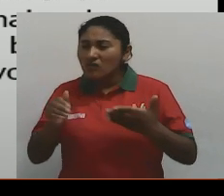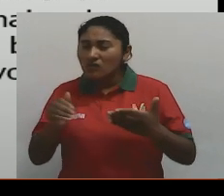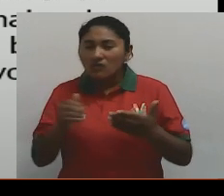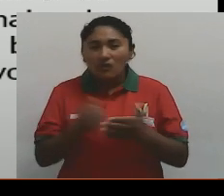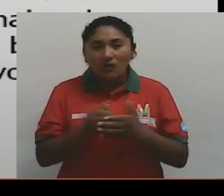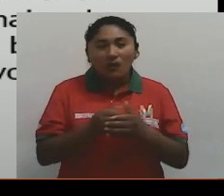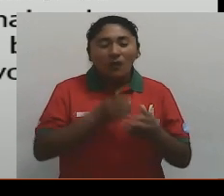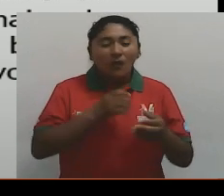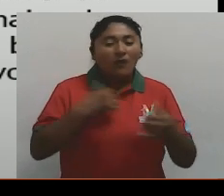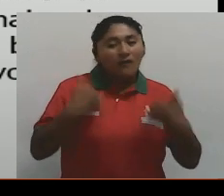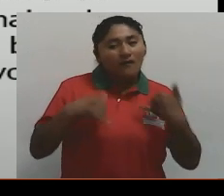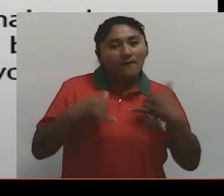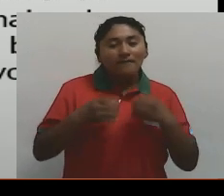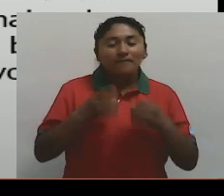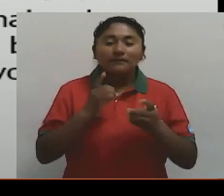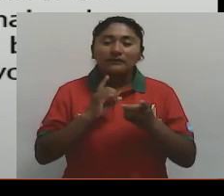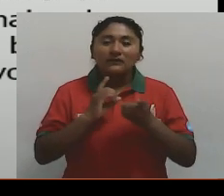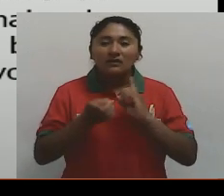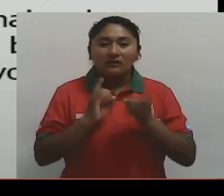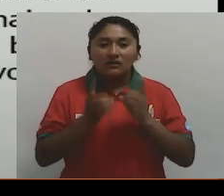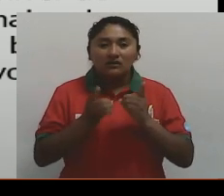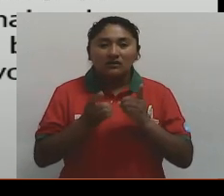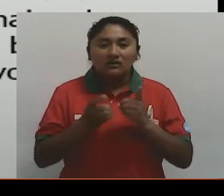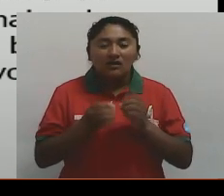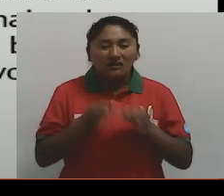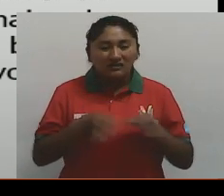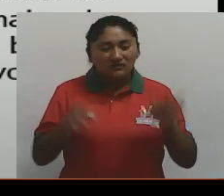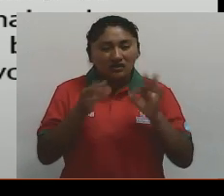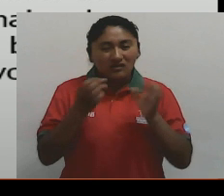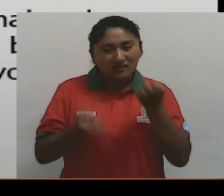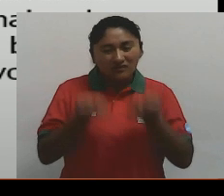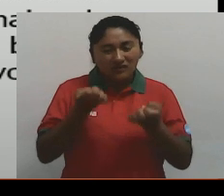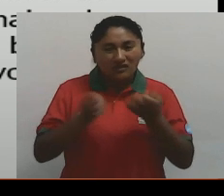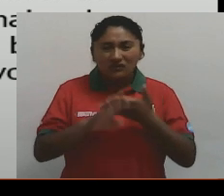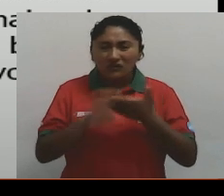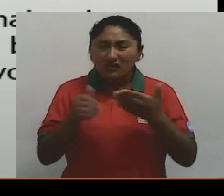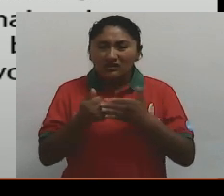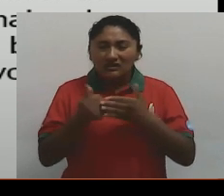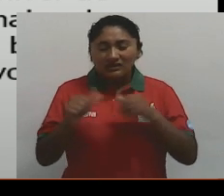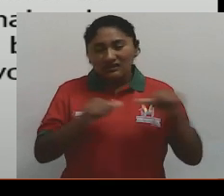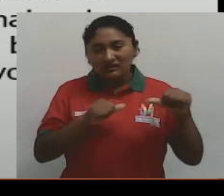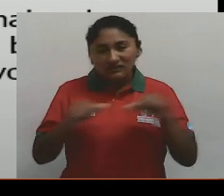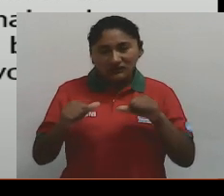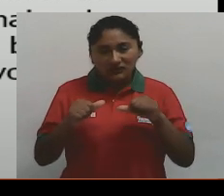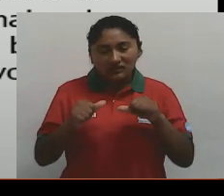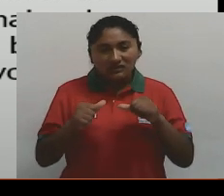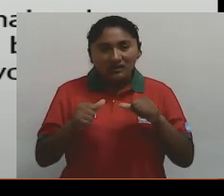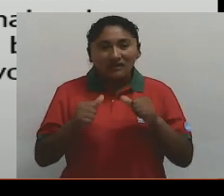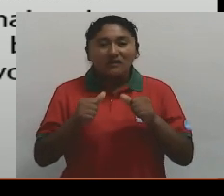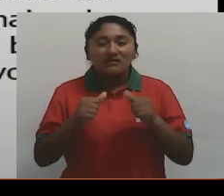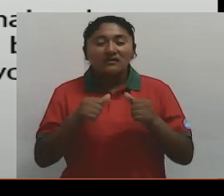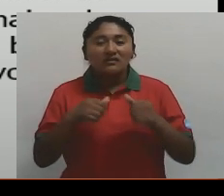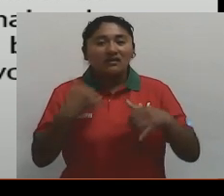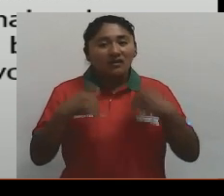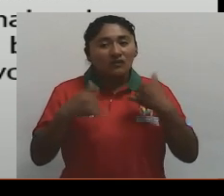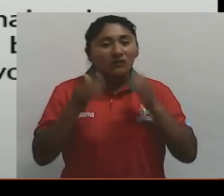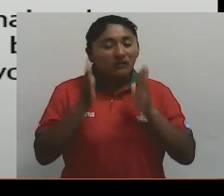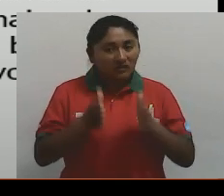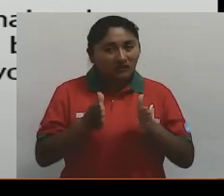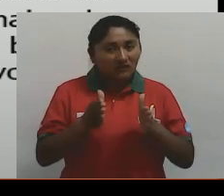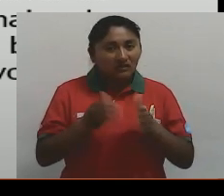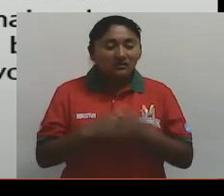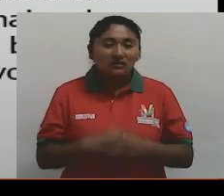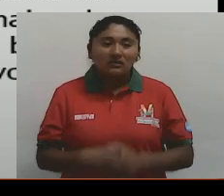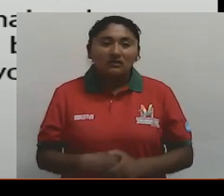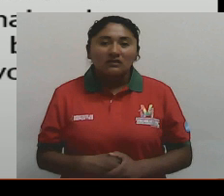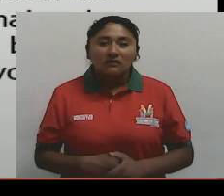evaluar las acciones de los jugadores, lo que le permitirá aplicar correctamente el reglamento. Justeza. Una parte